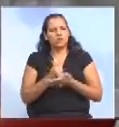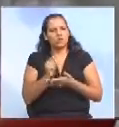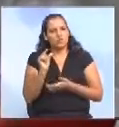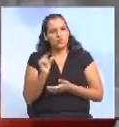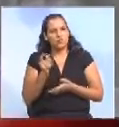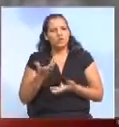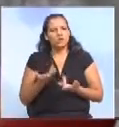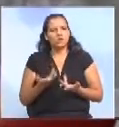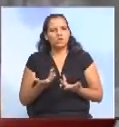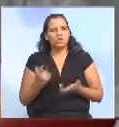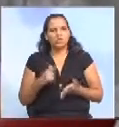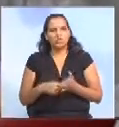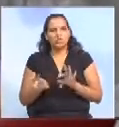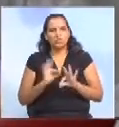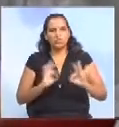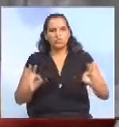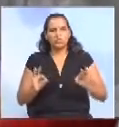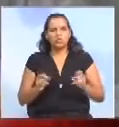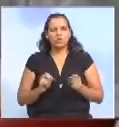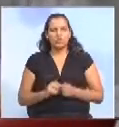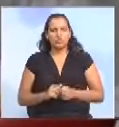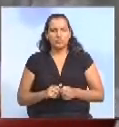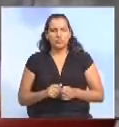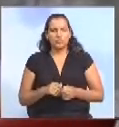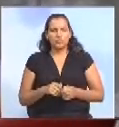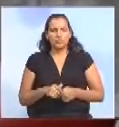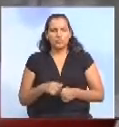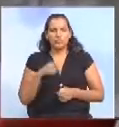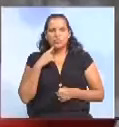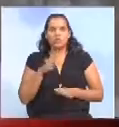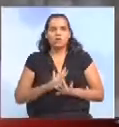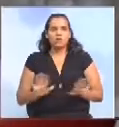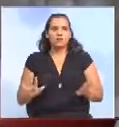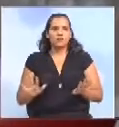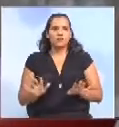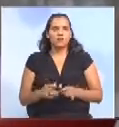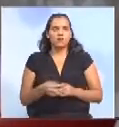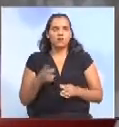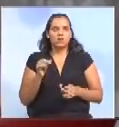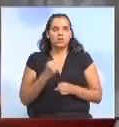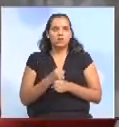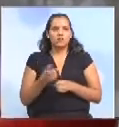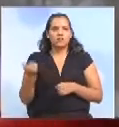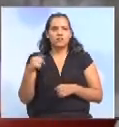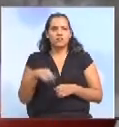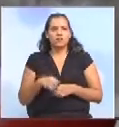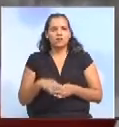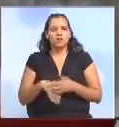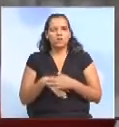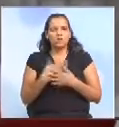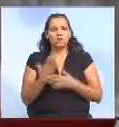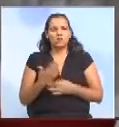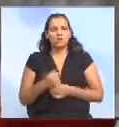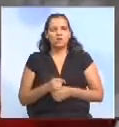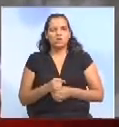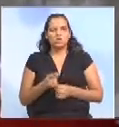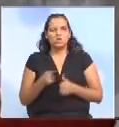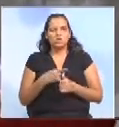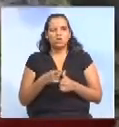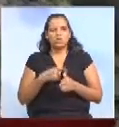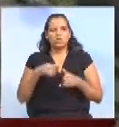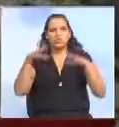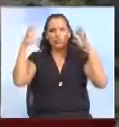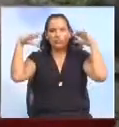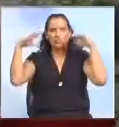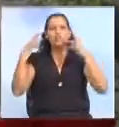nos ayudaron a limpiar un poco la maleza, pero hasta ahí llegó porque no se han acercado nuevamente. Con este es el primer